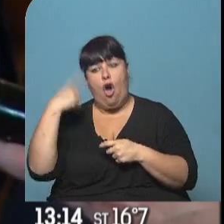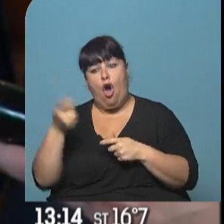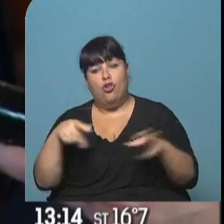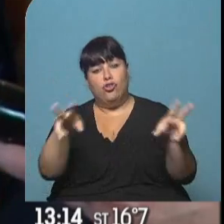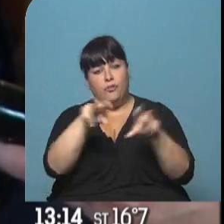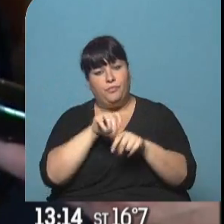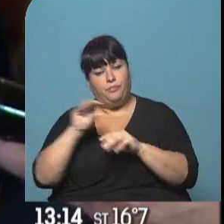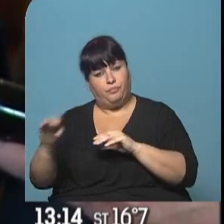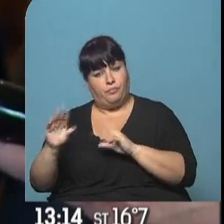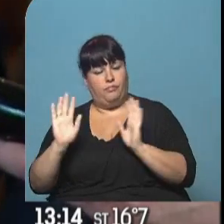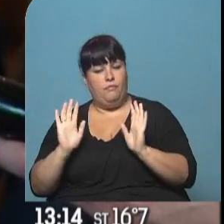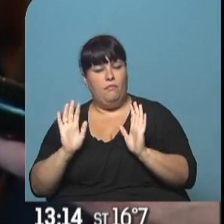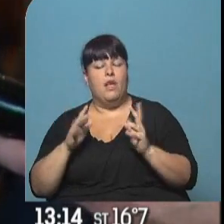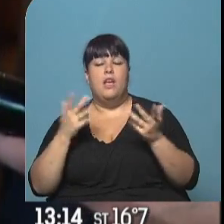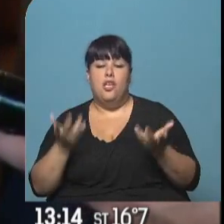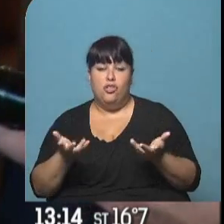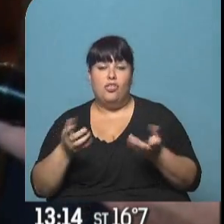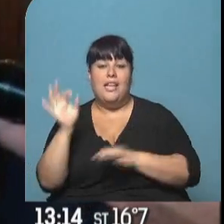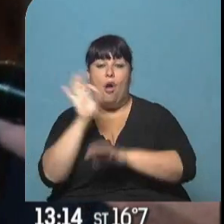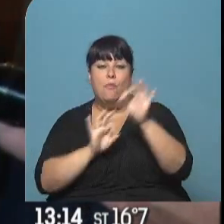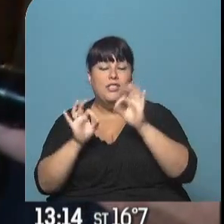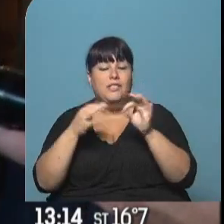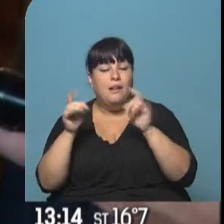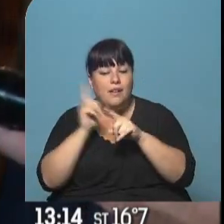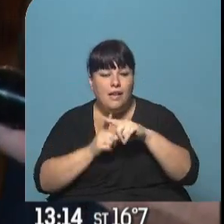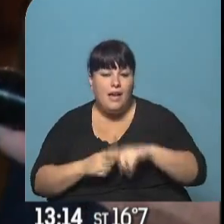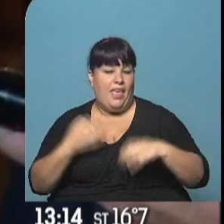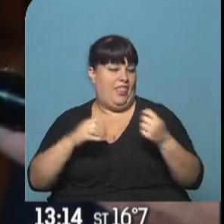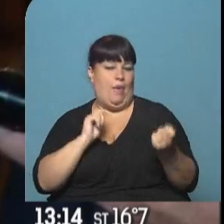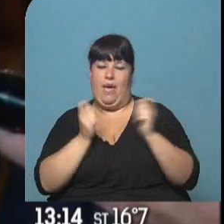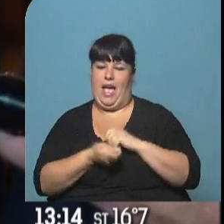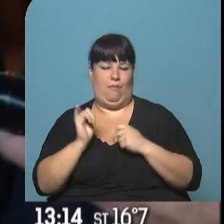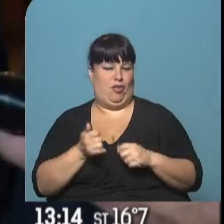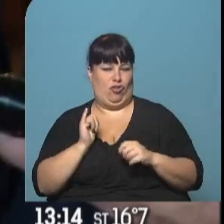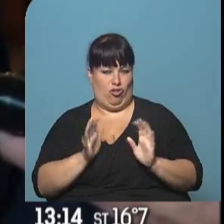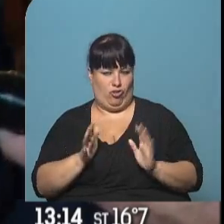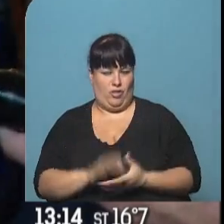ingresos en ese sistema. Entonces las fórmulas deben cambiar necesariamente.